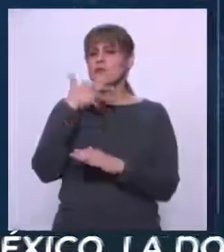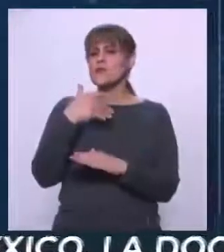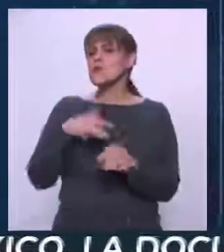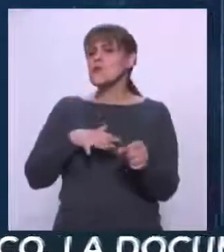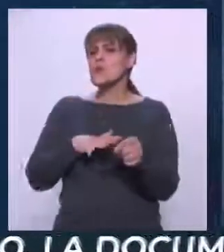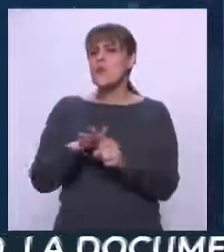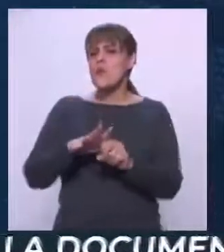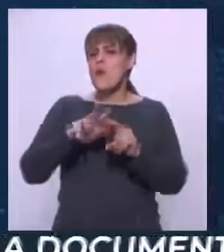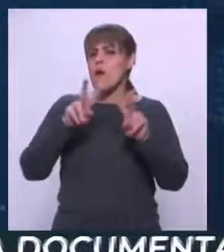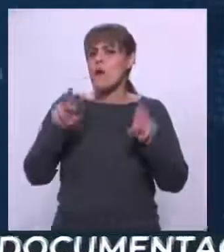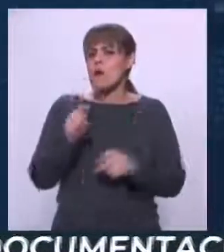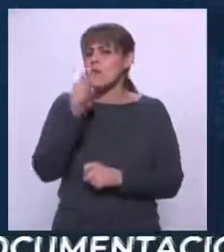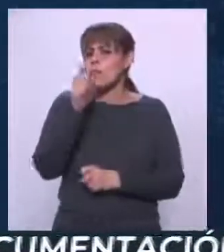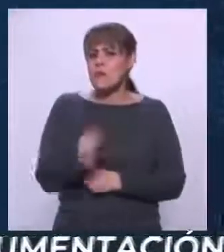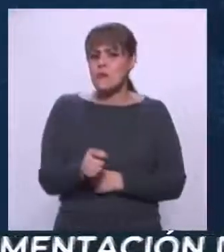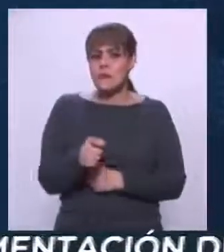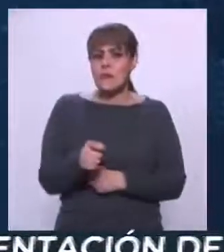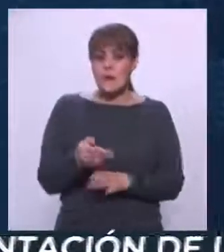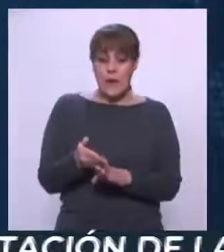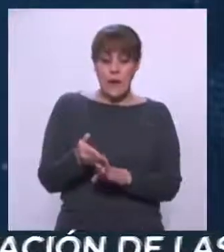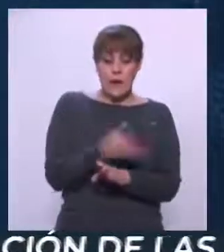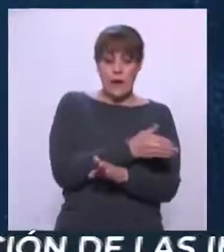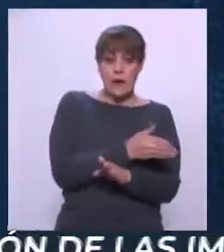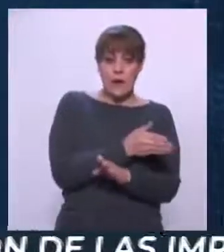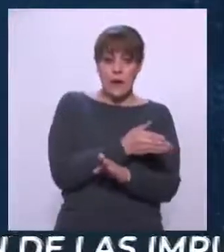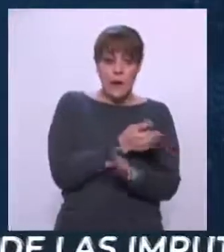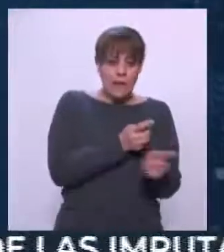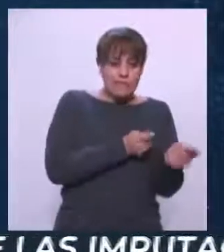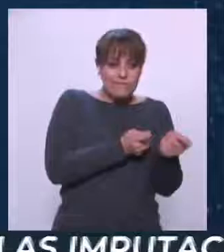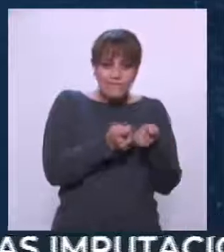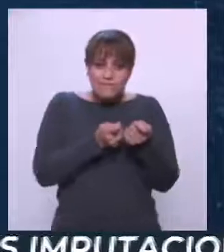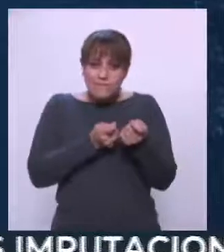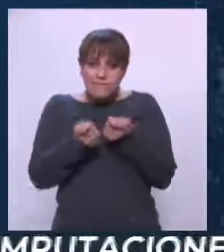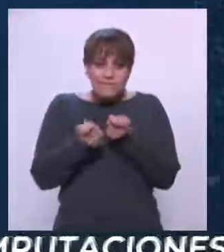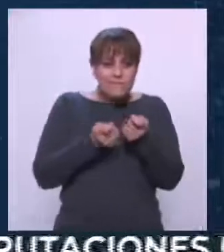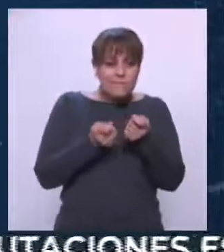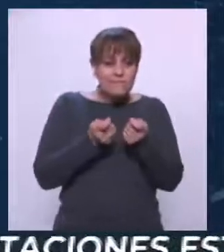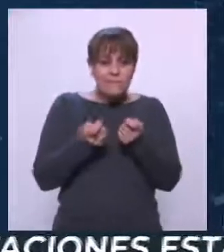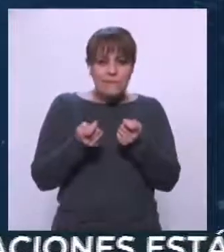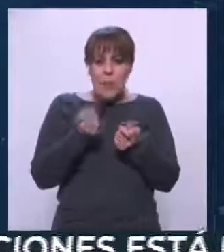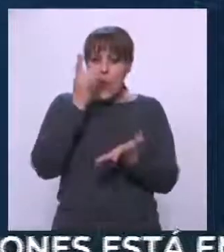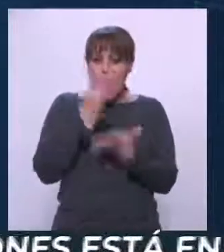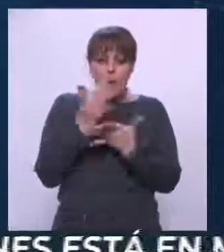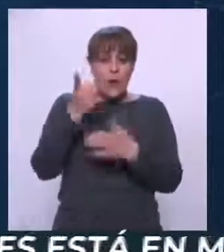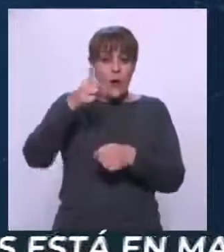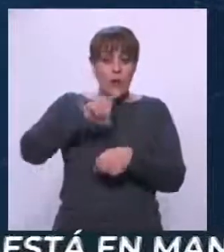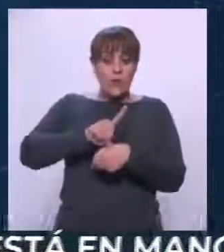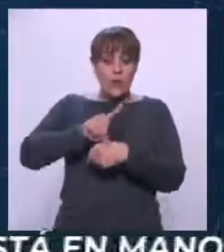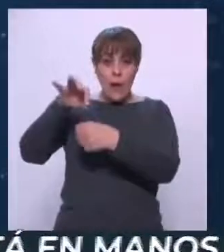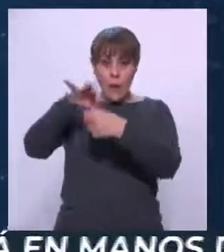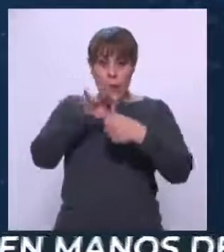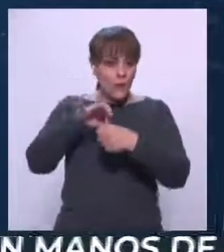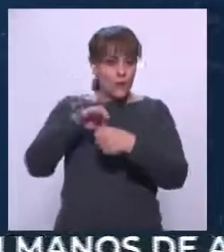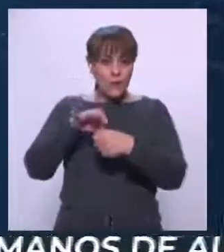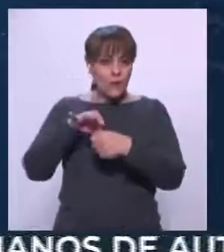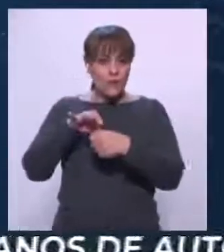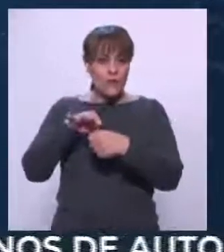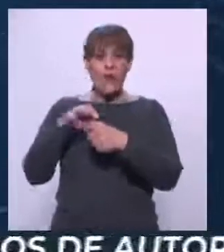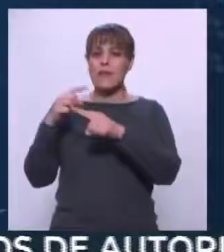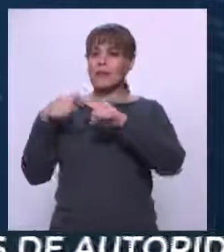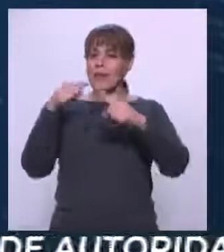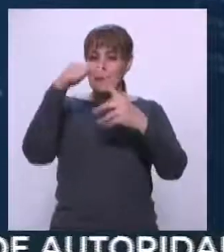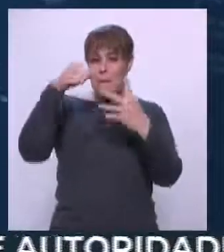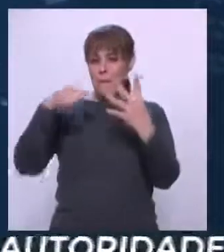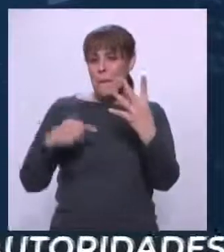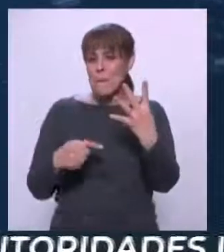si hubo manipulación el día de la jornada electoral. Hay muchísimos elementos